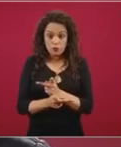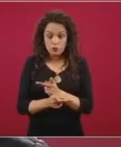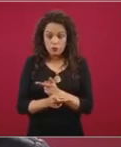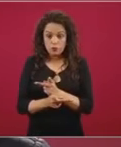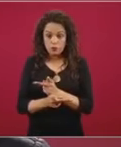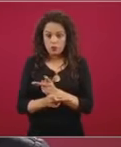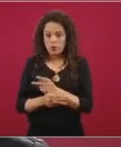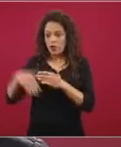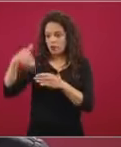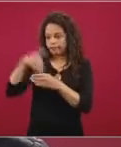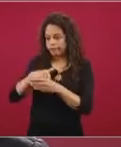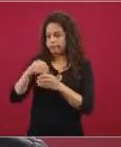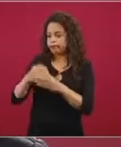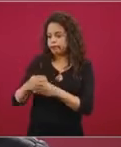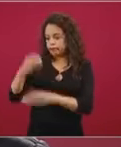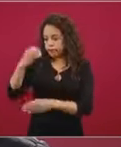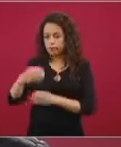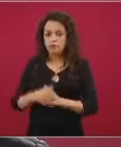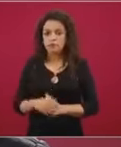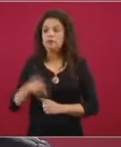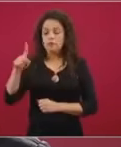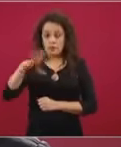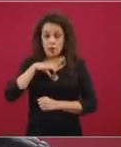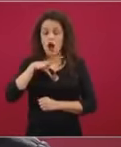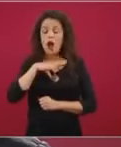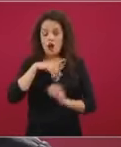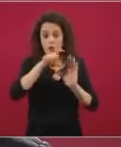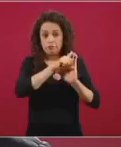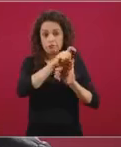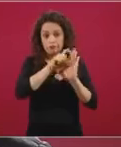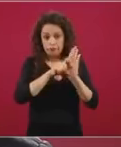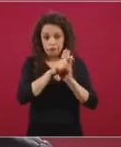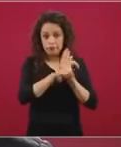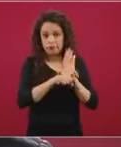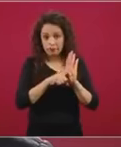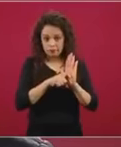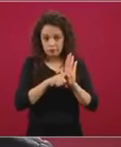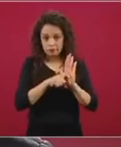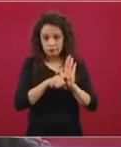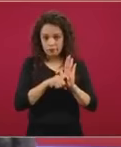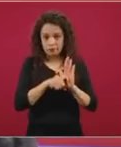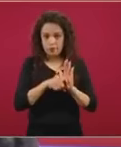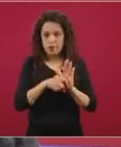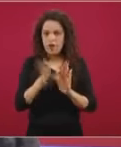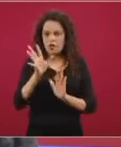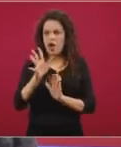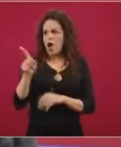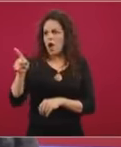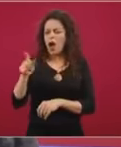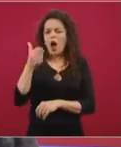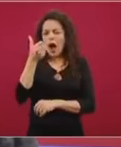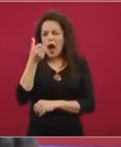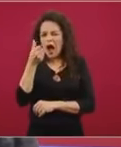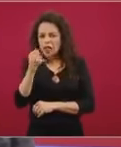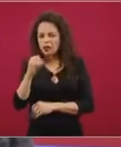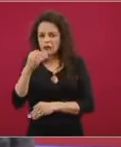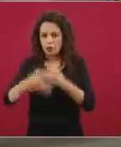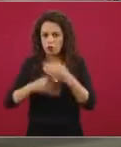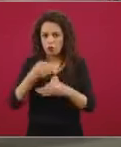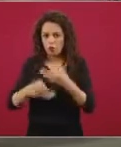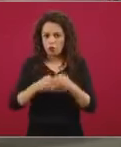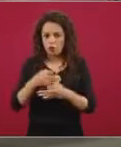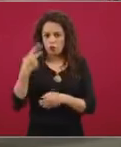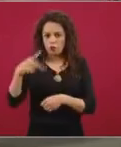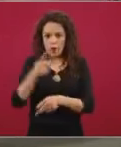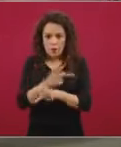preenvasados tienen etiquetados ya en la mayoría de las líneas de sus productos. No todos deben tener